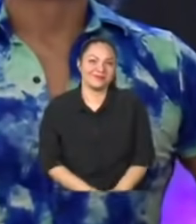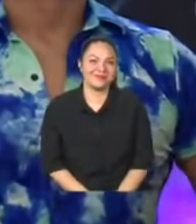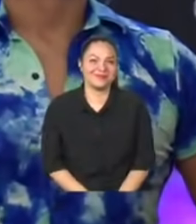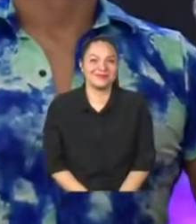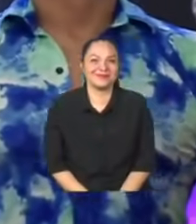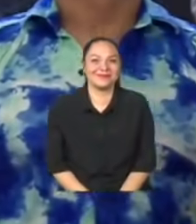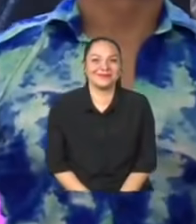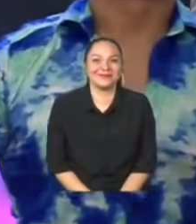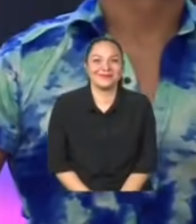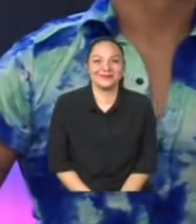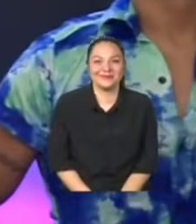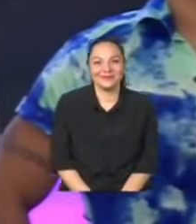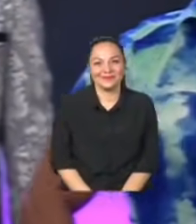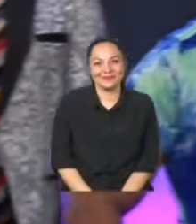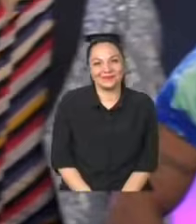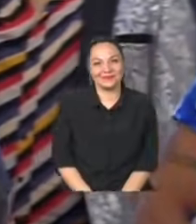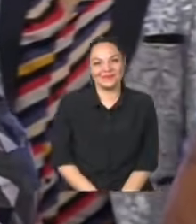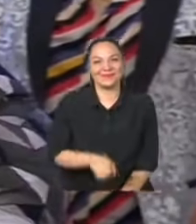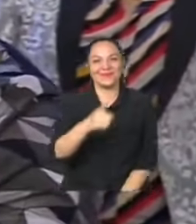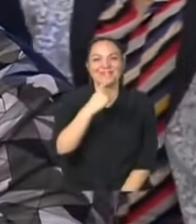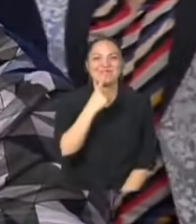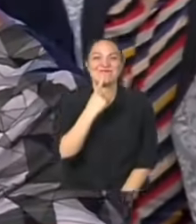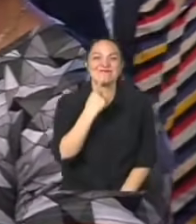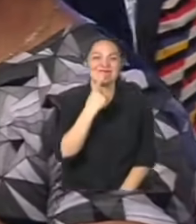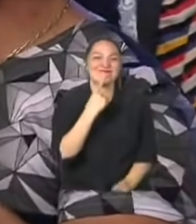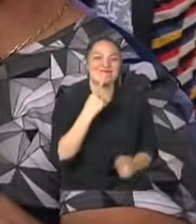o yo? ¿Por qué te pones rojo, mi amor?